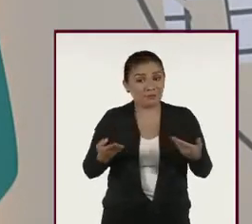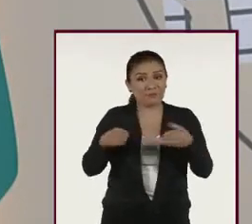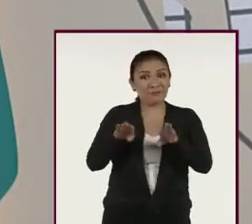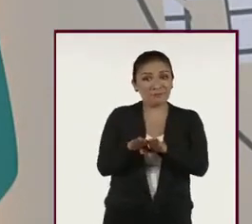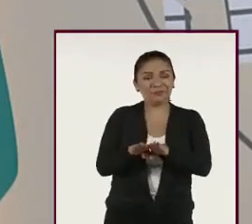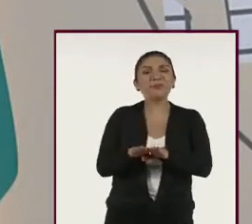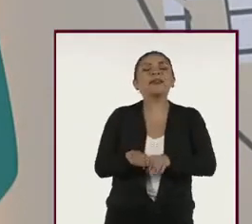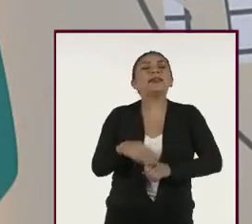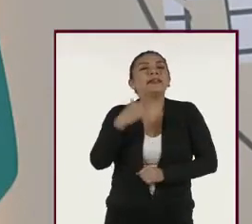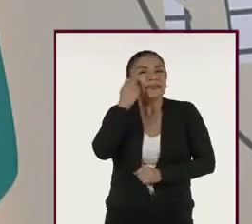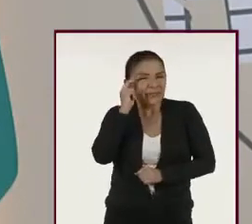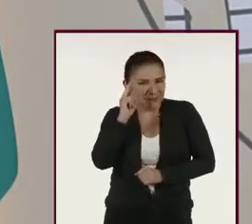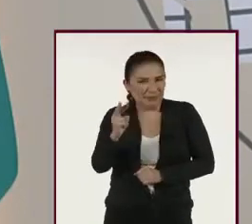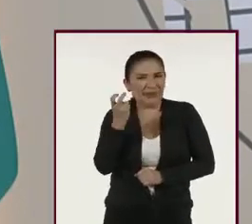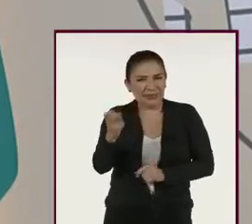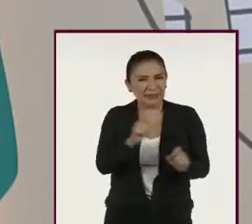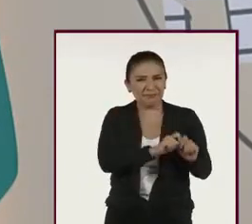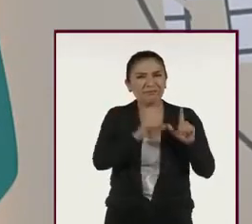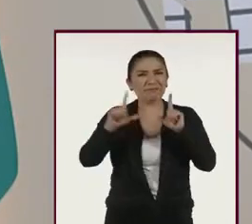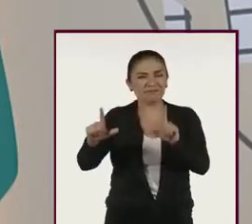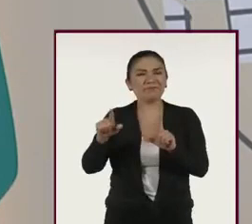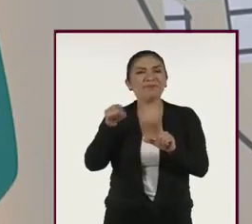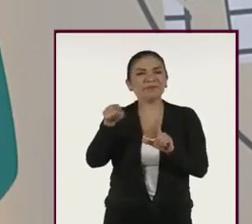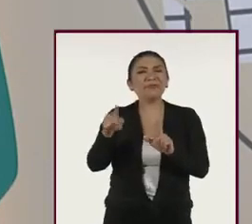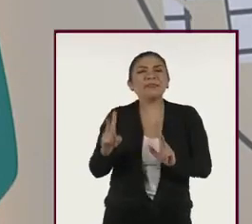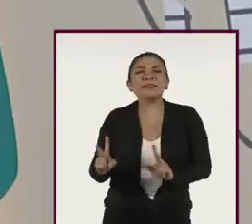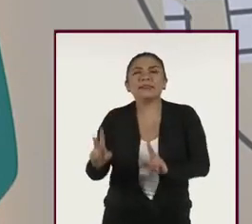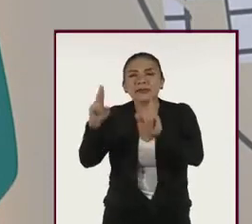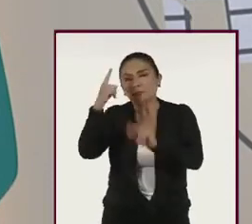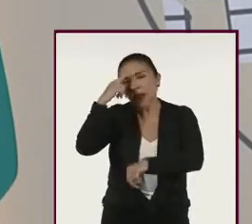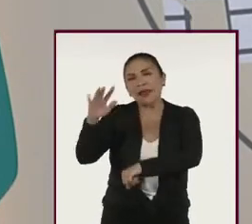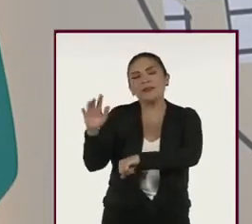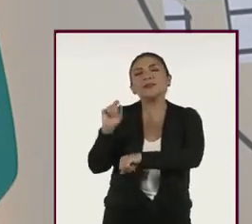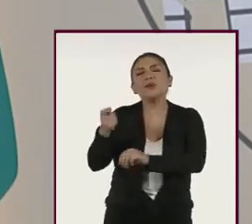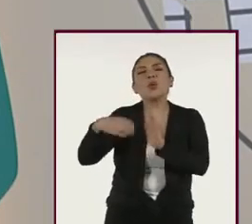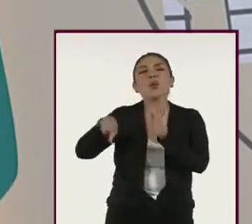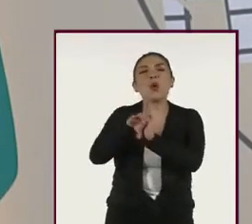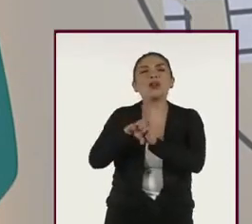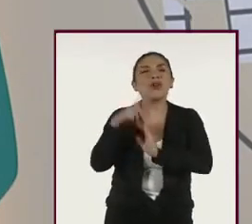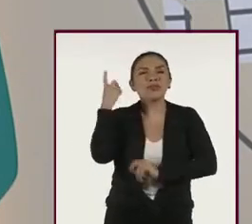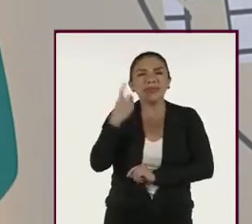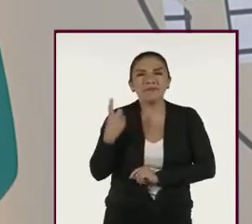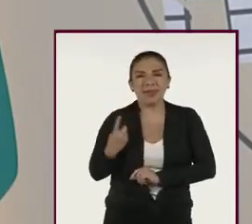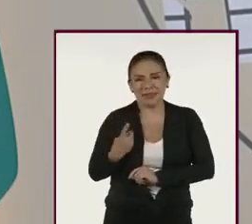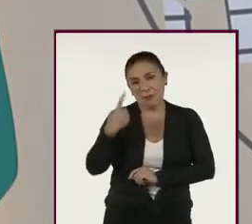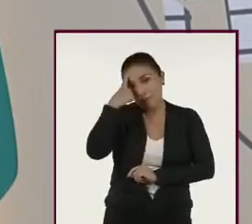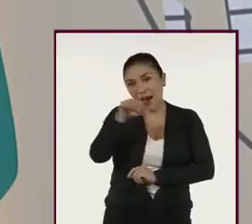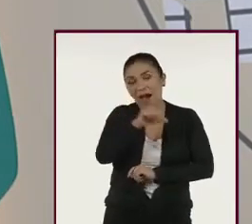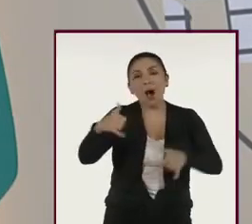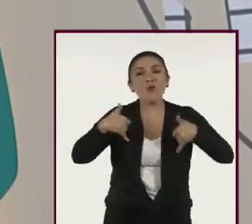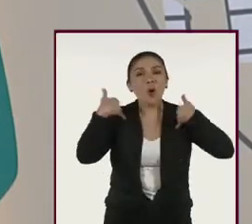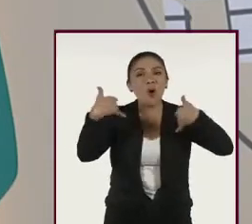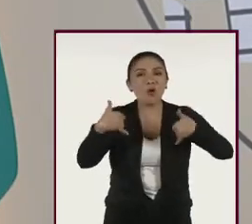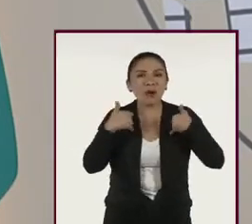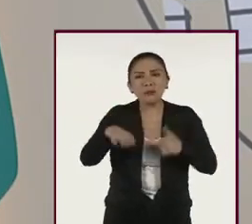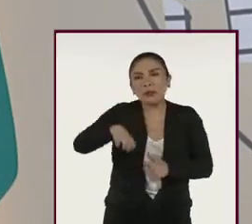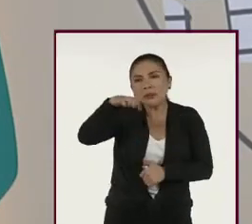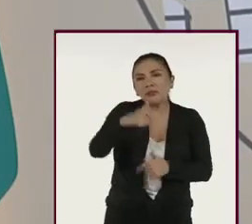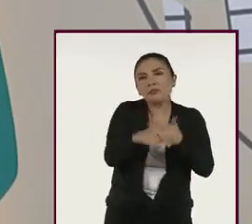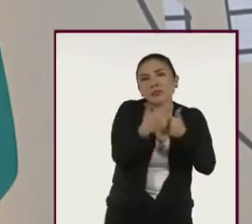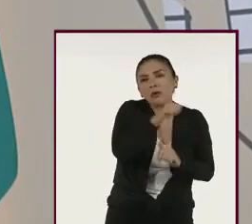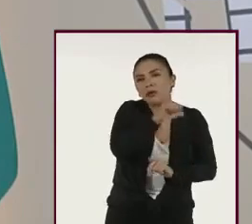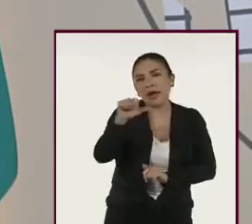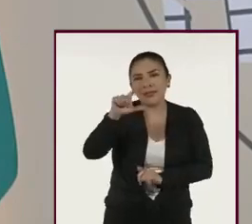irnos, ¿qué les parece si me acompañan a ver este fragmento del Cuarto de Demetrio? Es una serie dirigida a adolescentes y jóvenes de entre 12